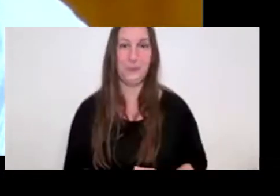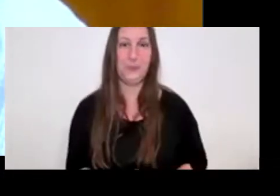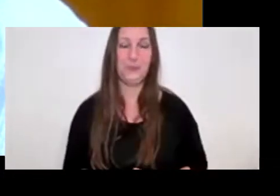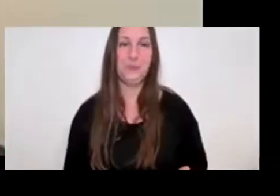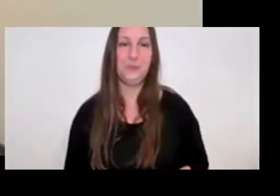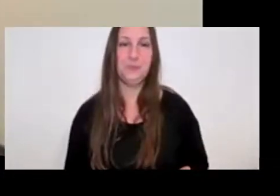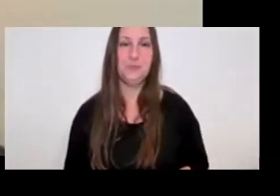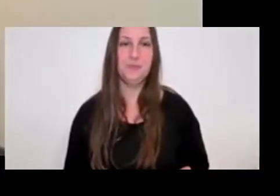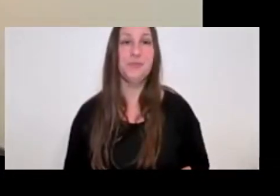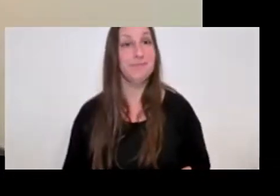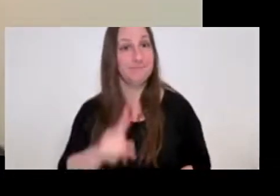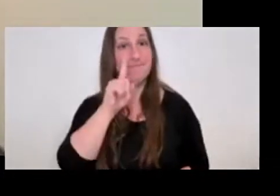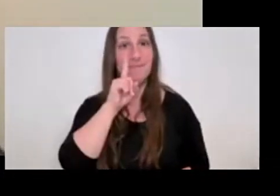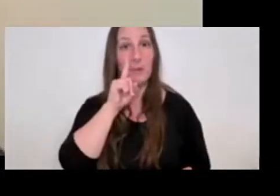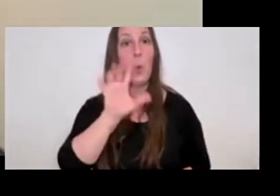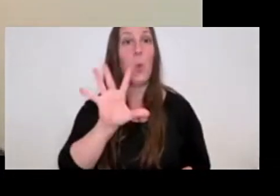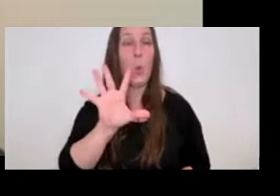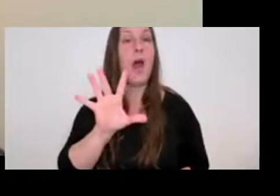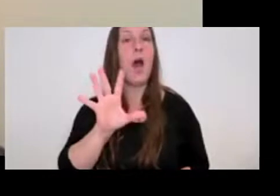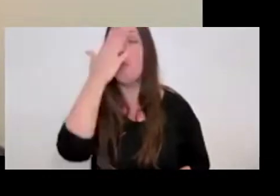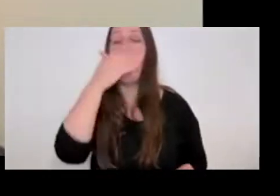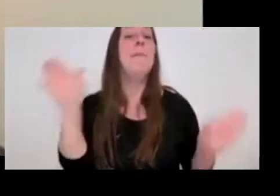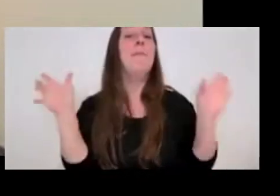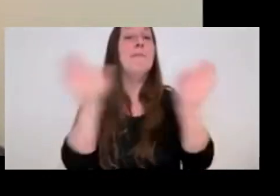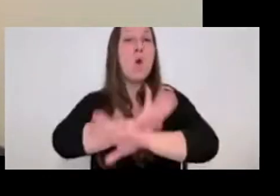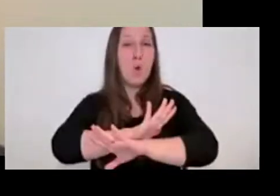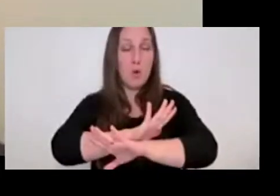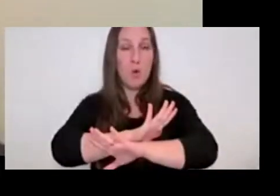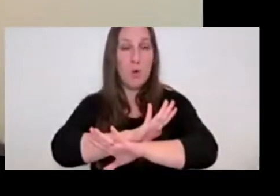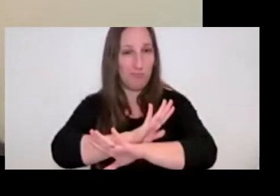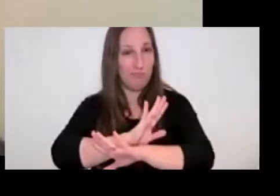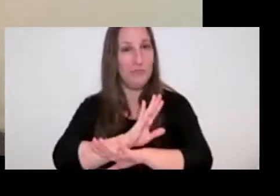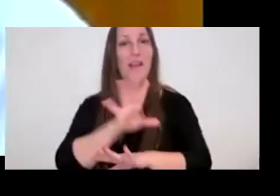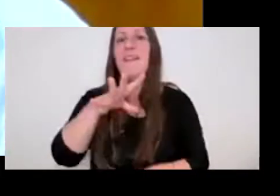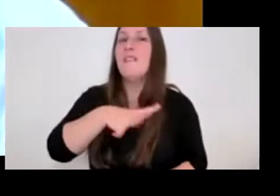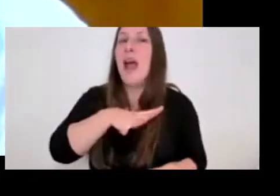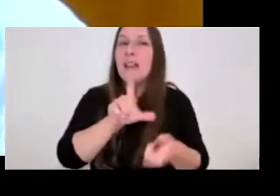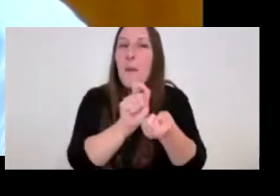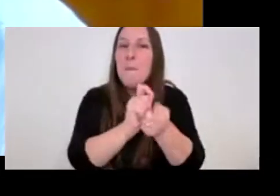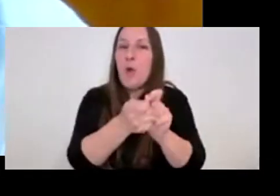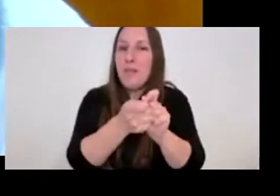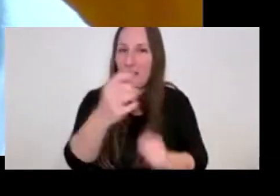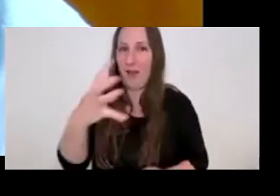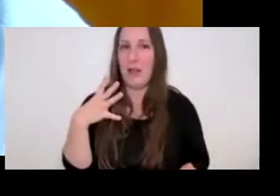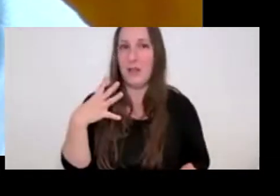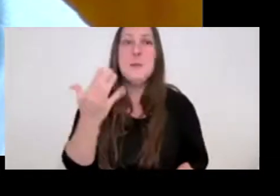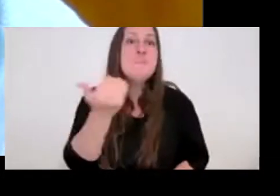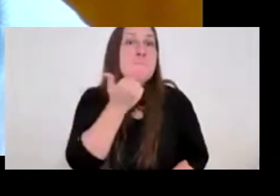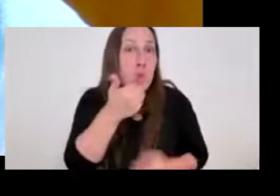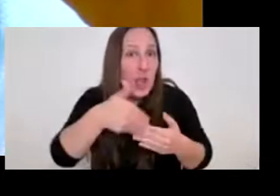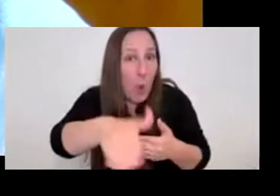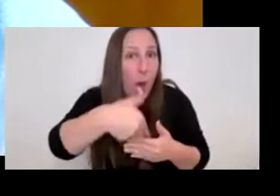Claro. Cuidado con eso porque para no tener ninguna sorpresa, digamos, ¿no? No las modificaron todavía. No, pero además, no sé si la van a modificar